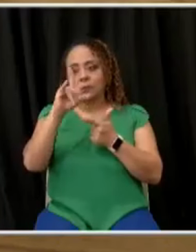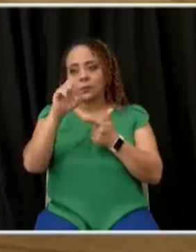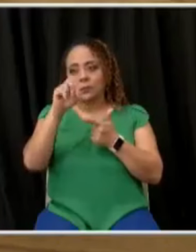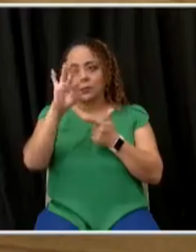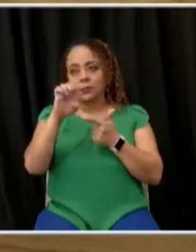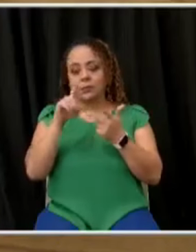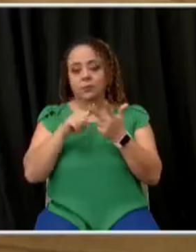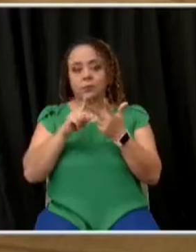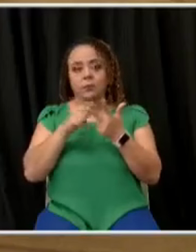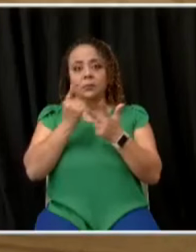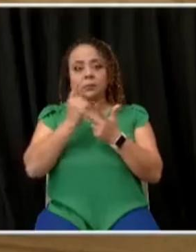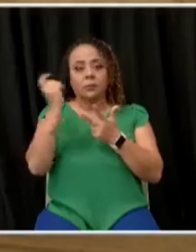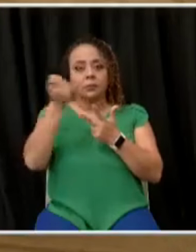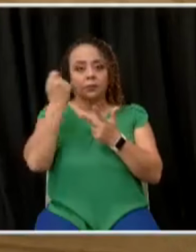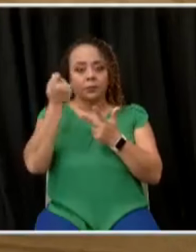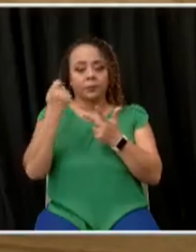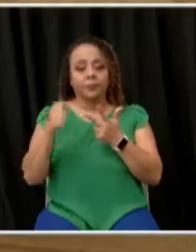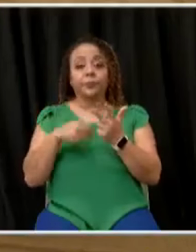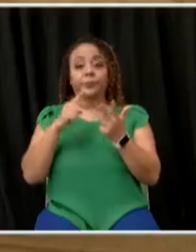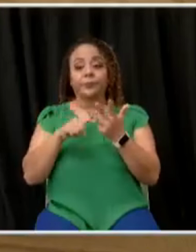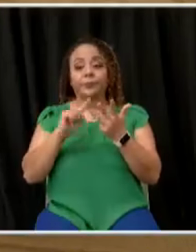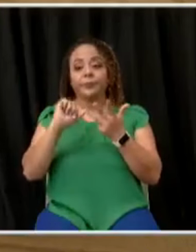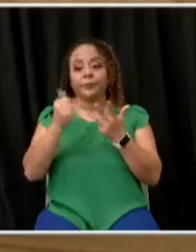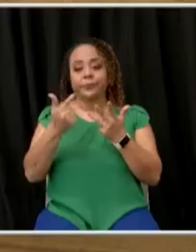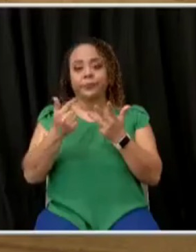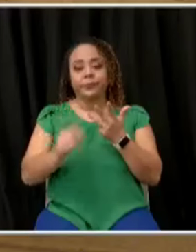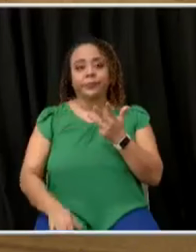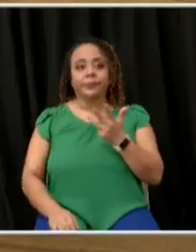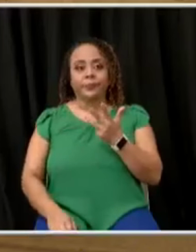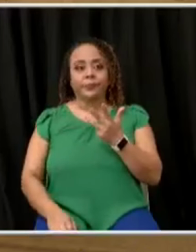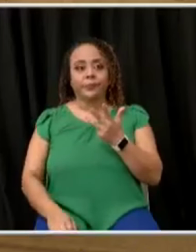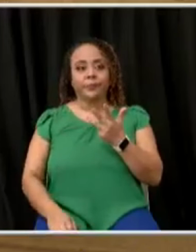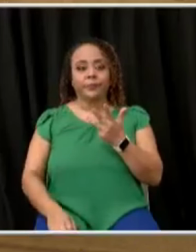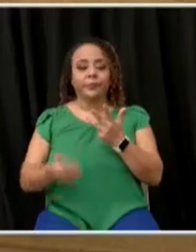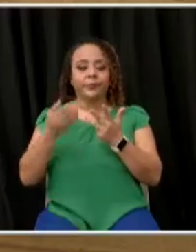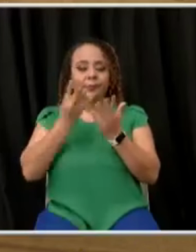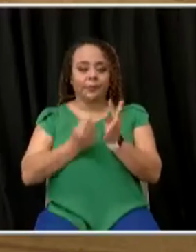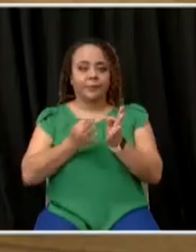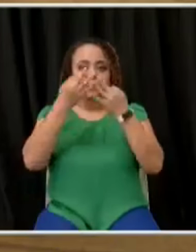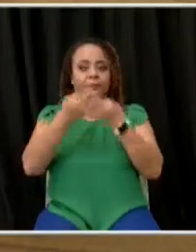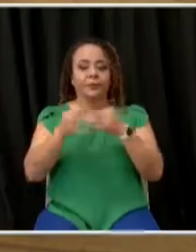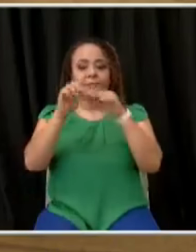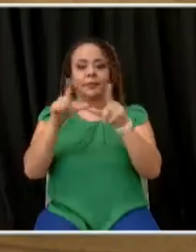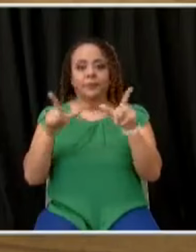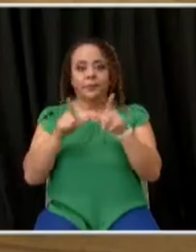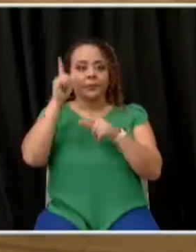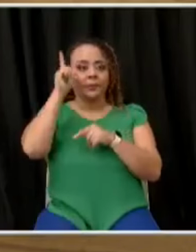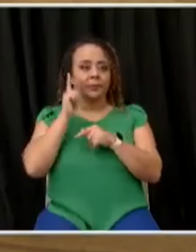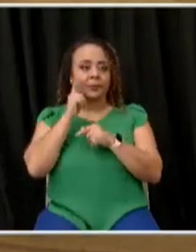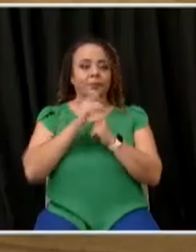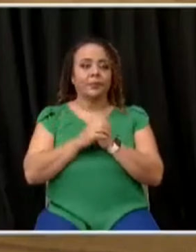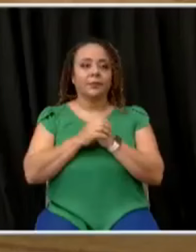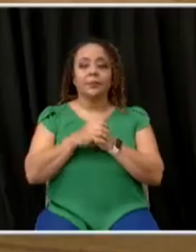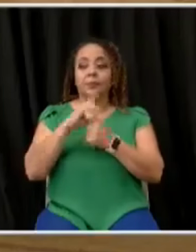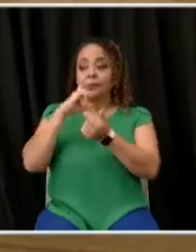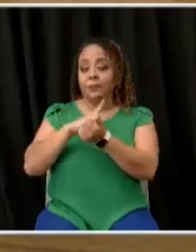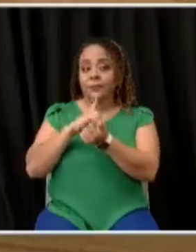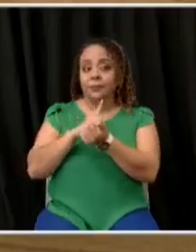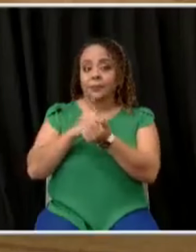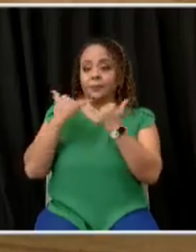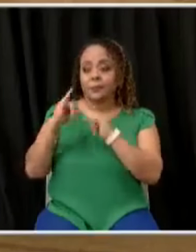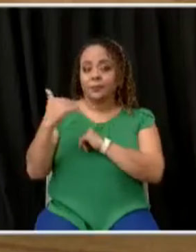y en Liberia, en Guanacaste, y en agosto estaremos con estos talleres en la zona de Limón. Doctor, pero